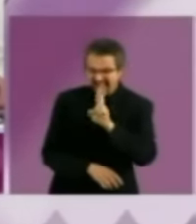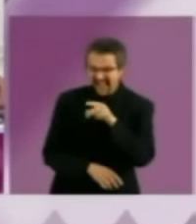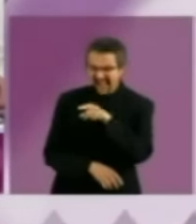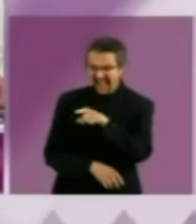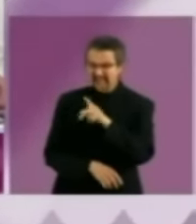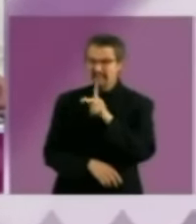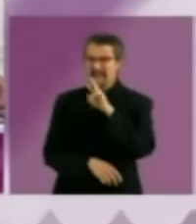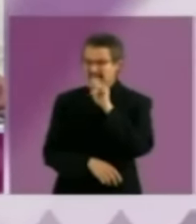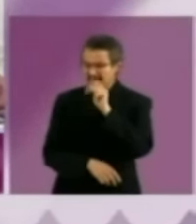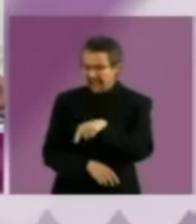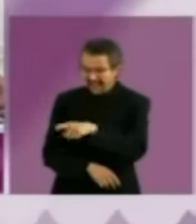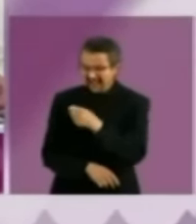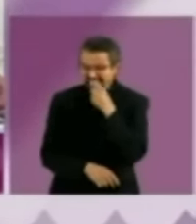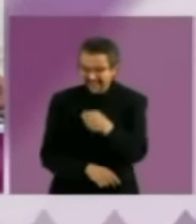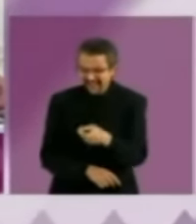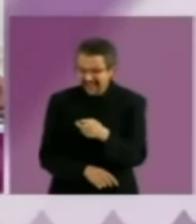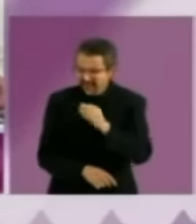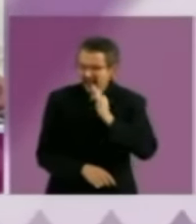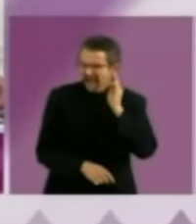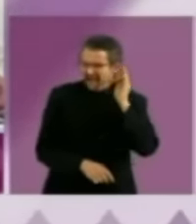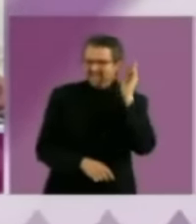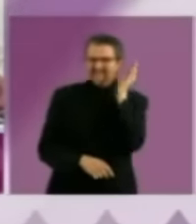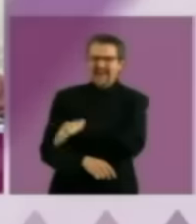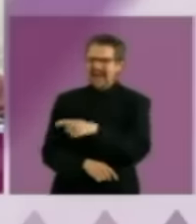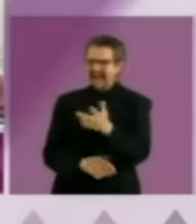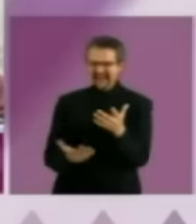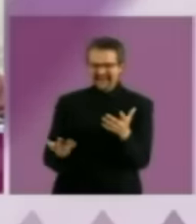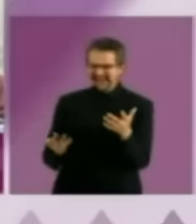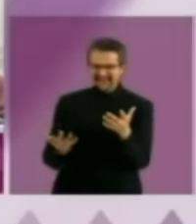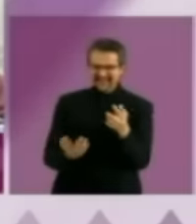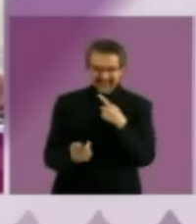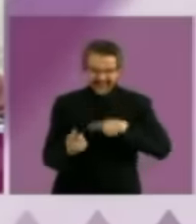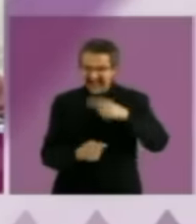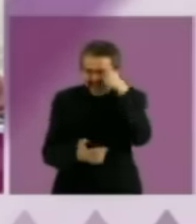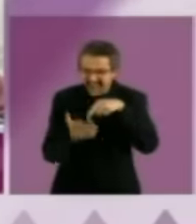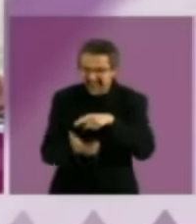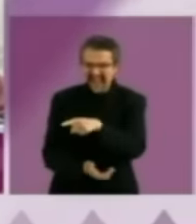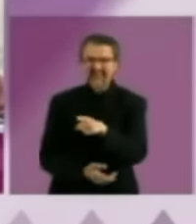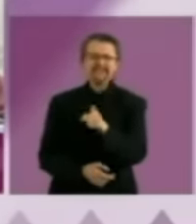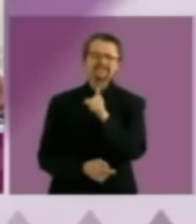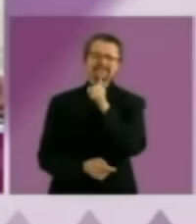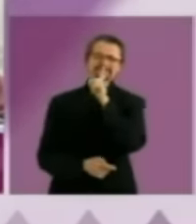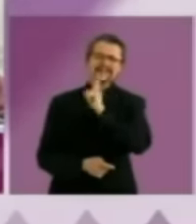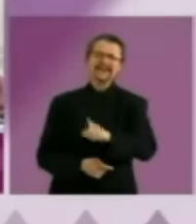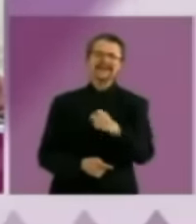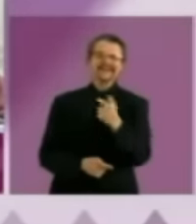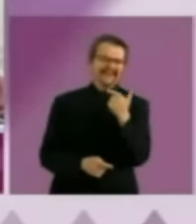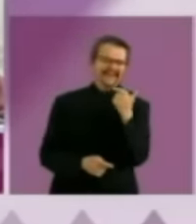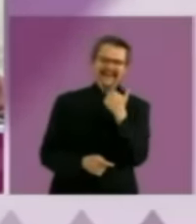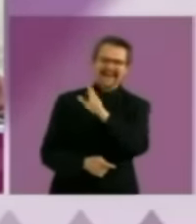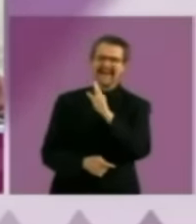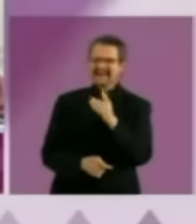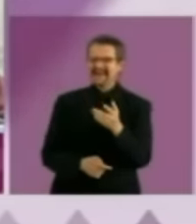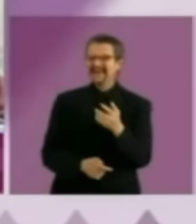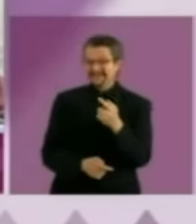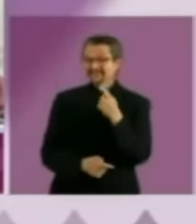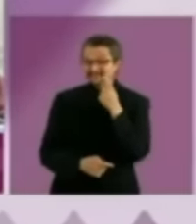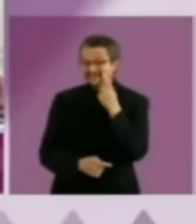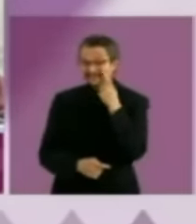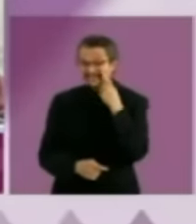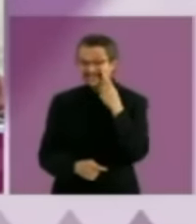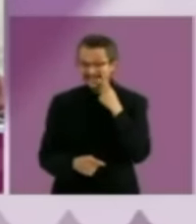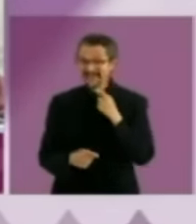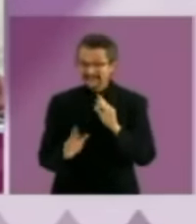calificativos, incluso aplicó misoginia contra Claudia, el tema de la dama de hierro, fría y sin corazón, etcétera. Sin el